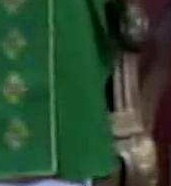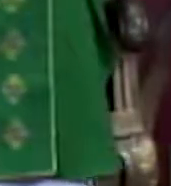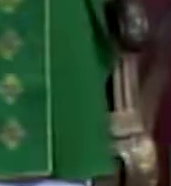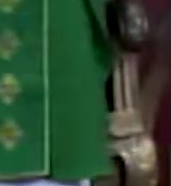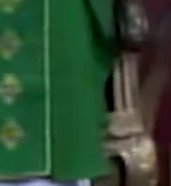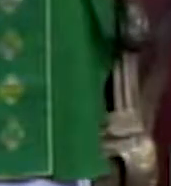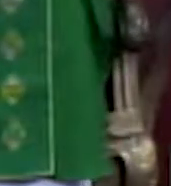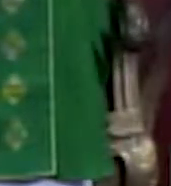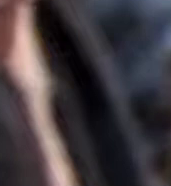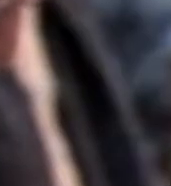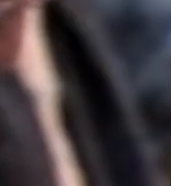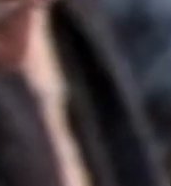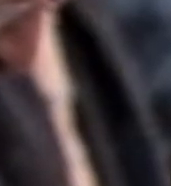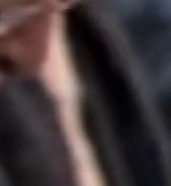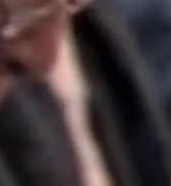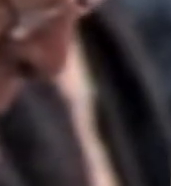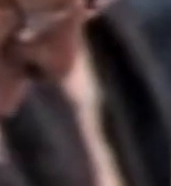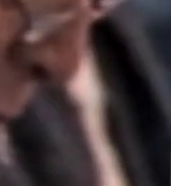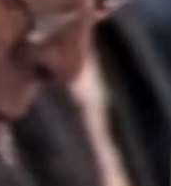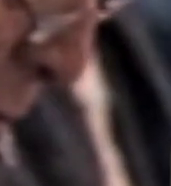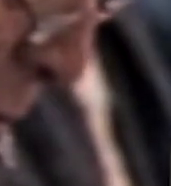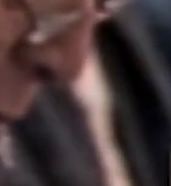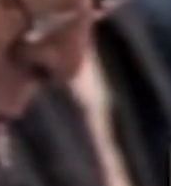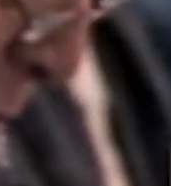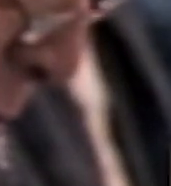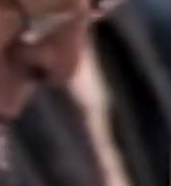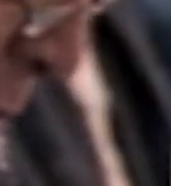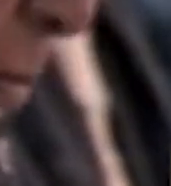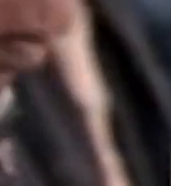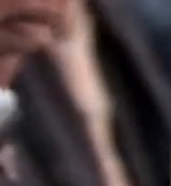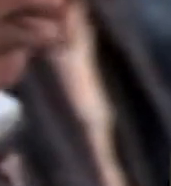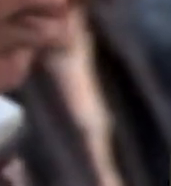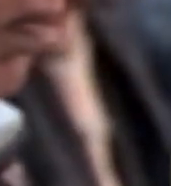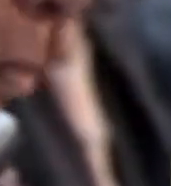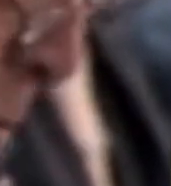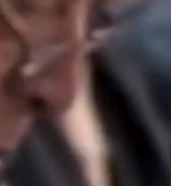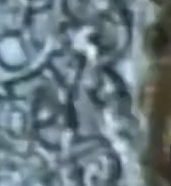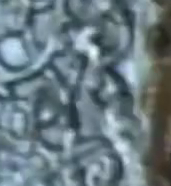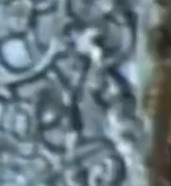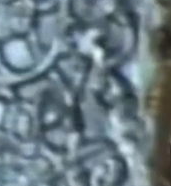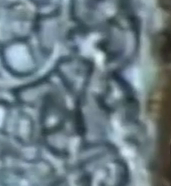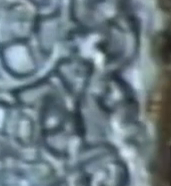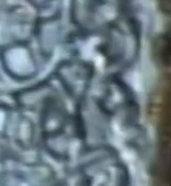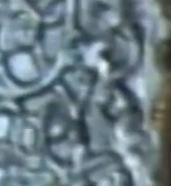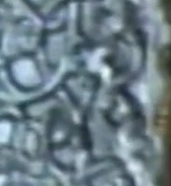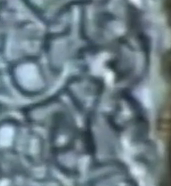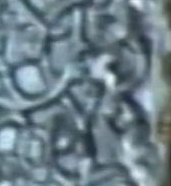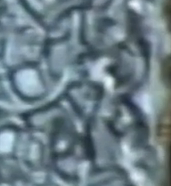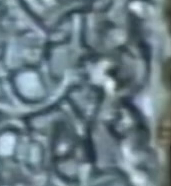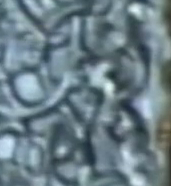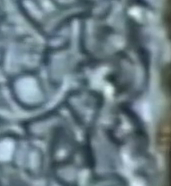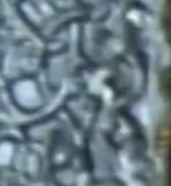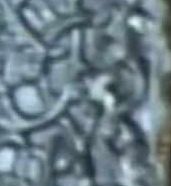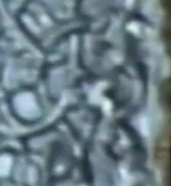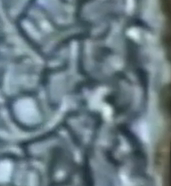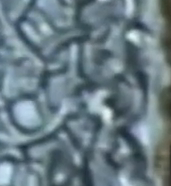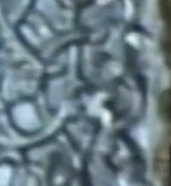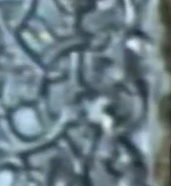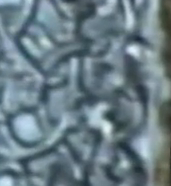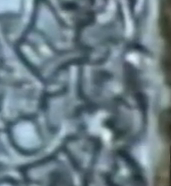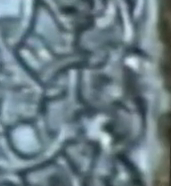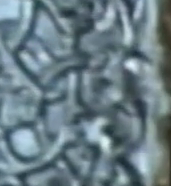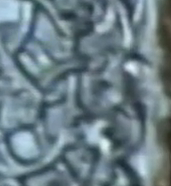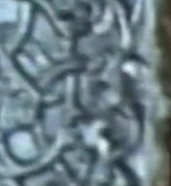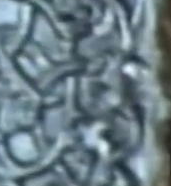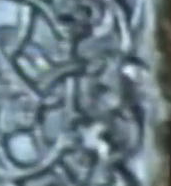reflexionó en su homilía del pasado domingo 21 de julio. Escuchamos al mundo que nos pide busquemos nuestro propio interés, dejando